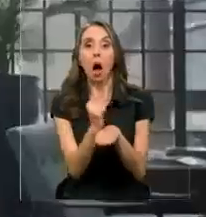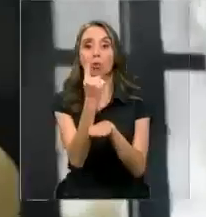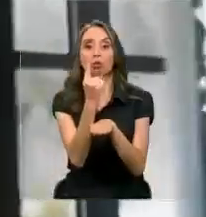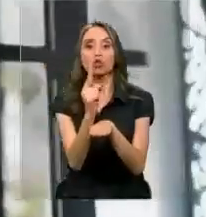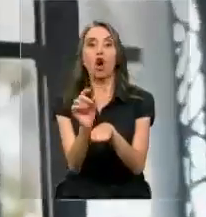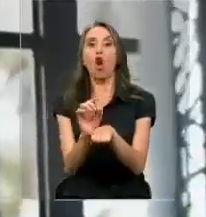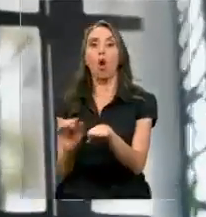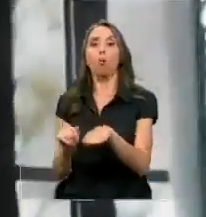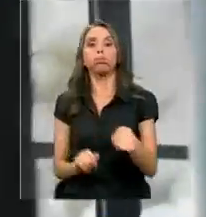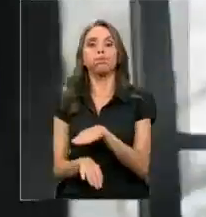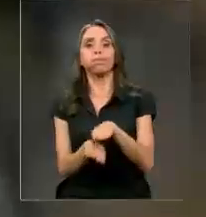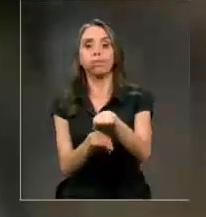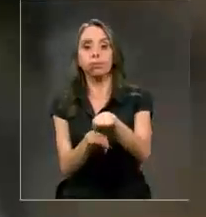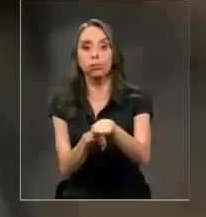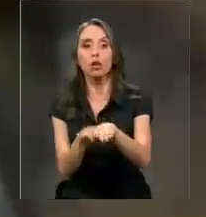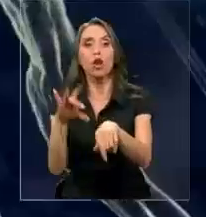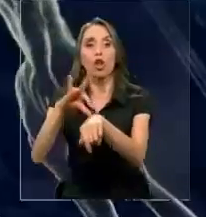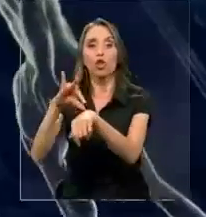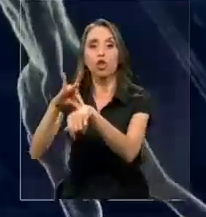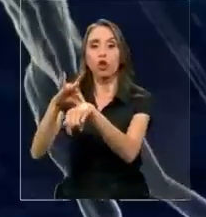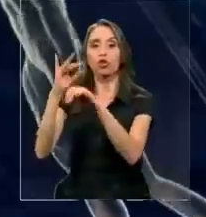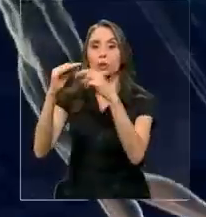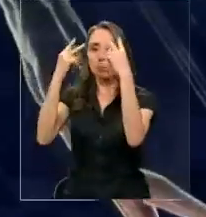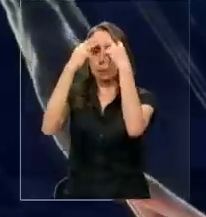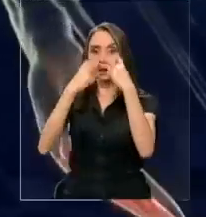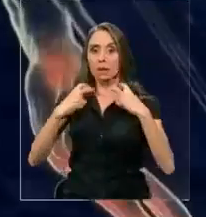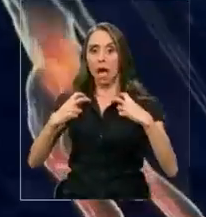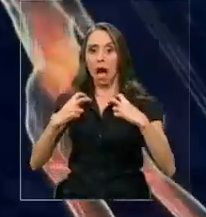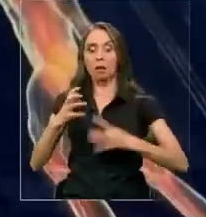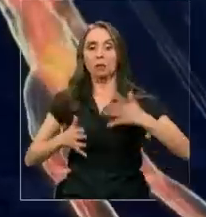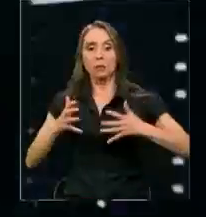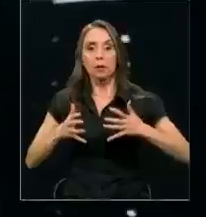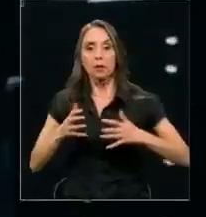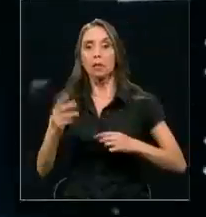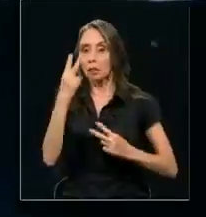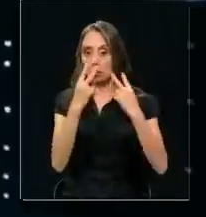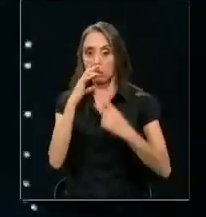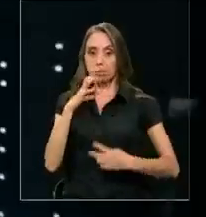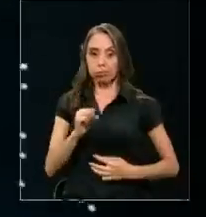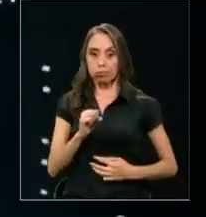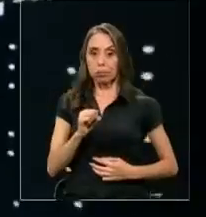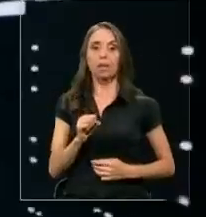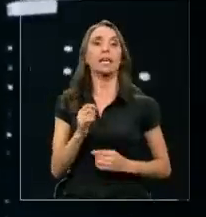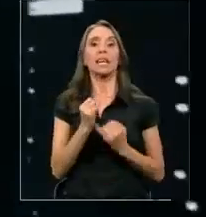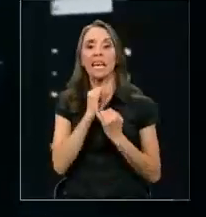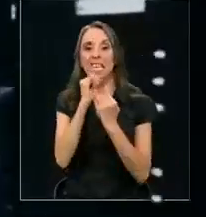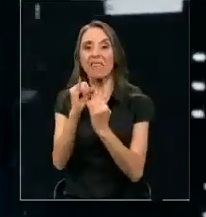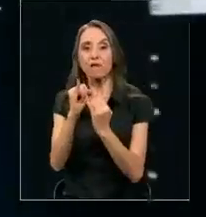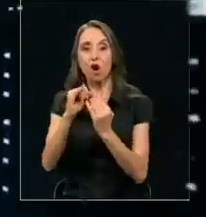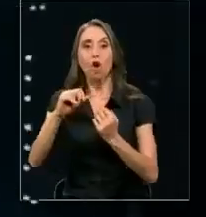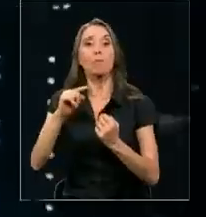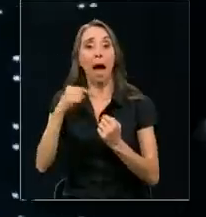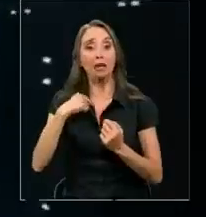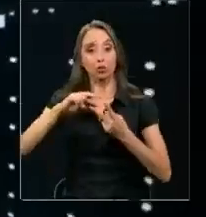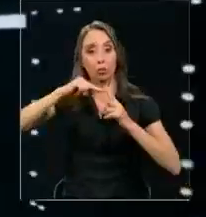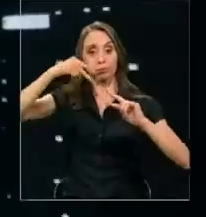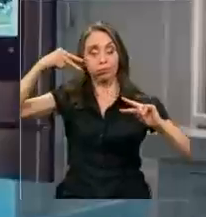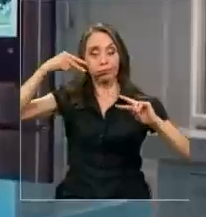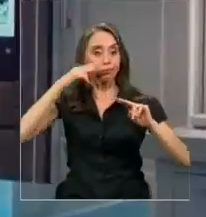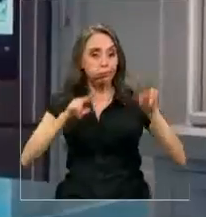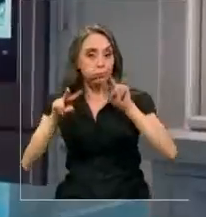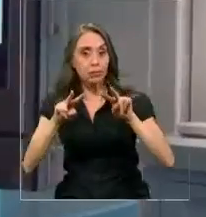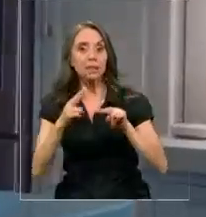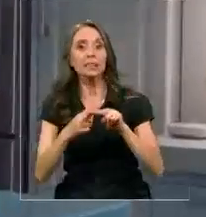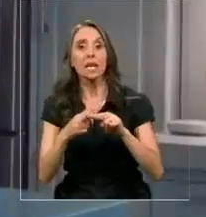manejan solos, terapias inteligentes y diagnósticos más precisos, gracias al análisis de datos, son algunas de las posibilidades